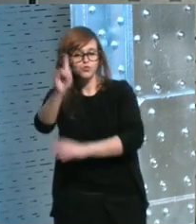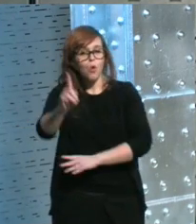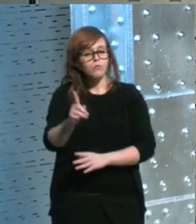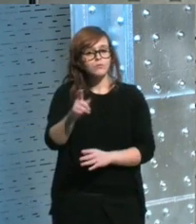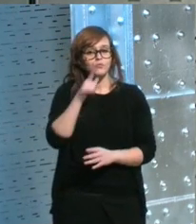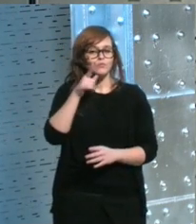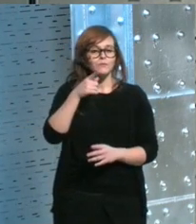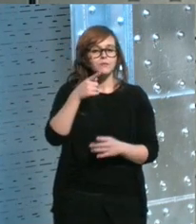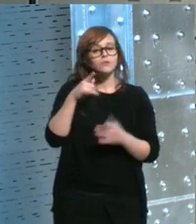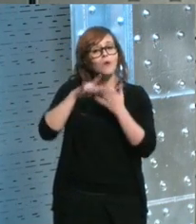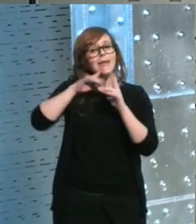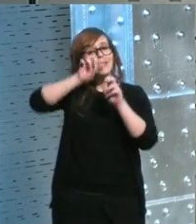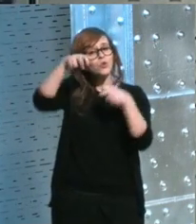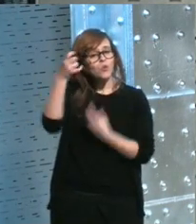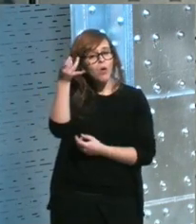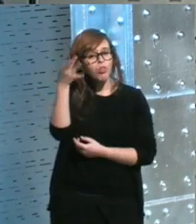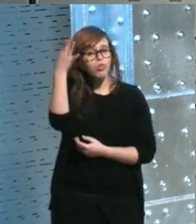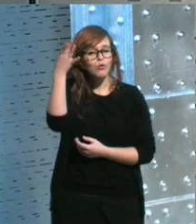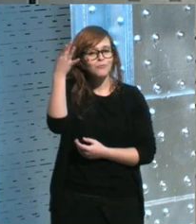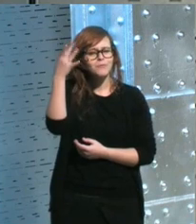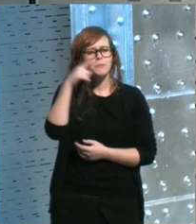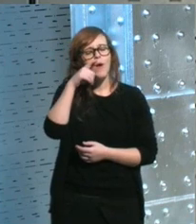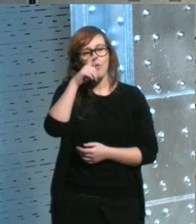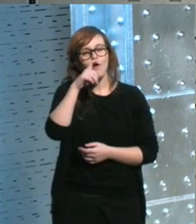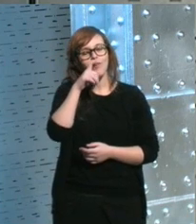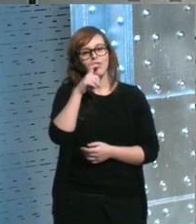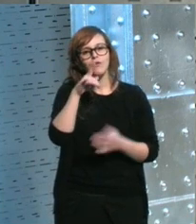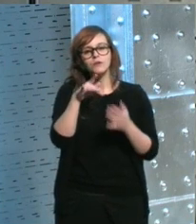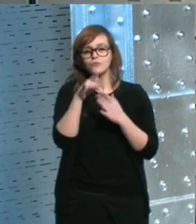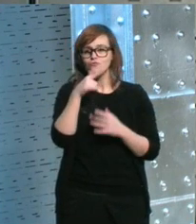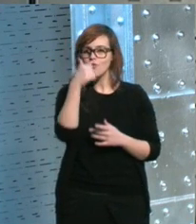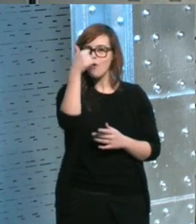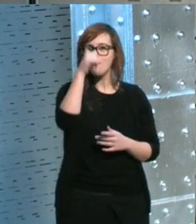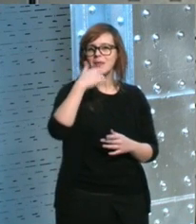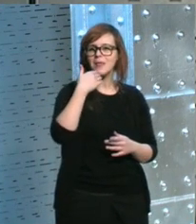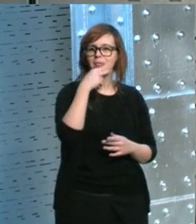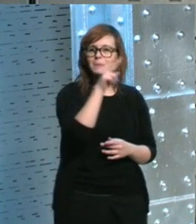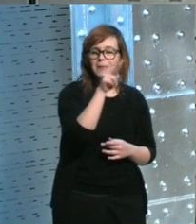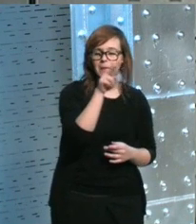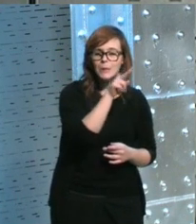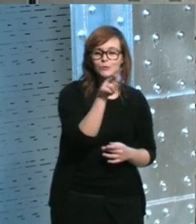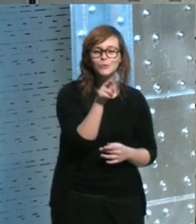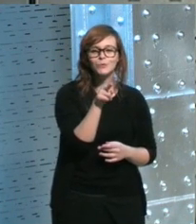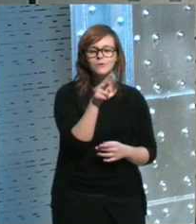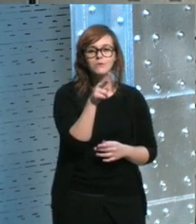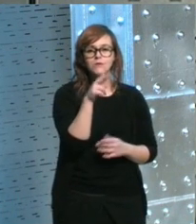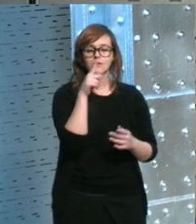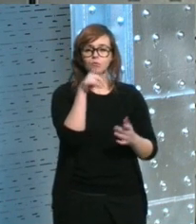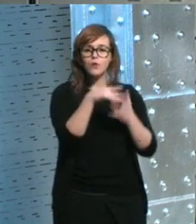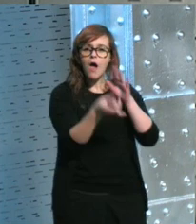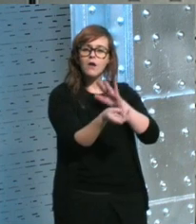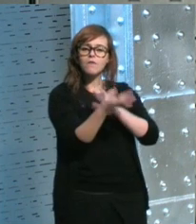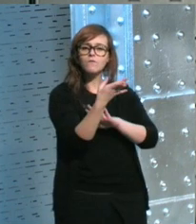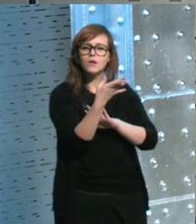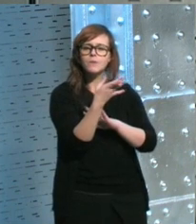otros campos. Y una de las innovaciones, me acuerdo en este momento, es un chavo de 22 años que creó un